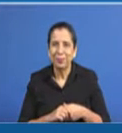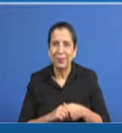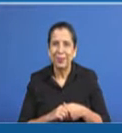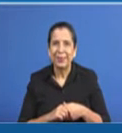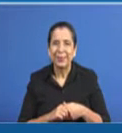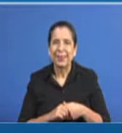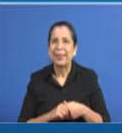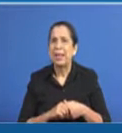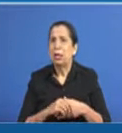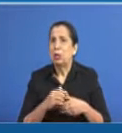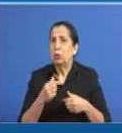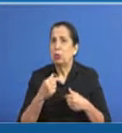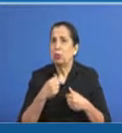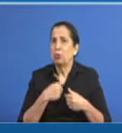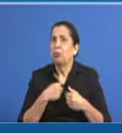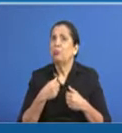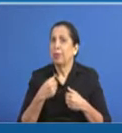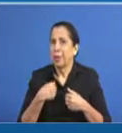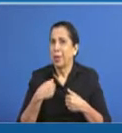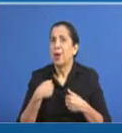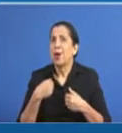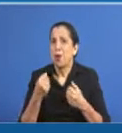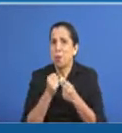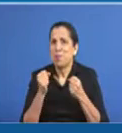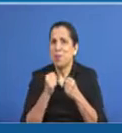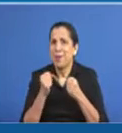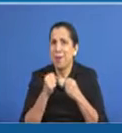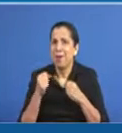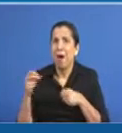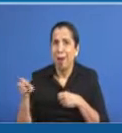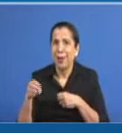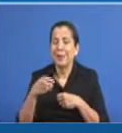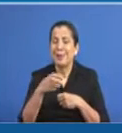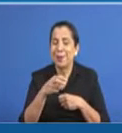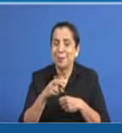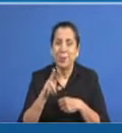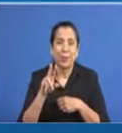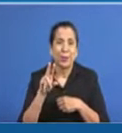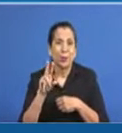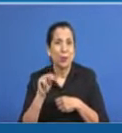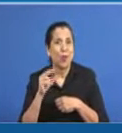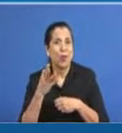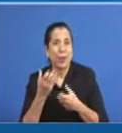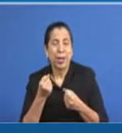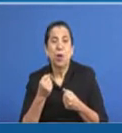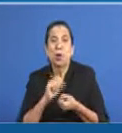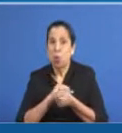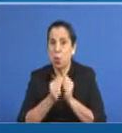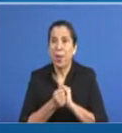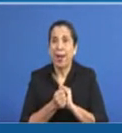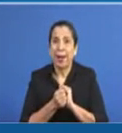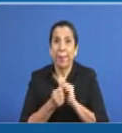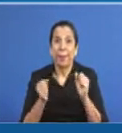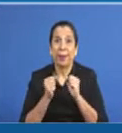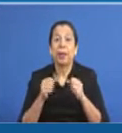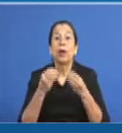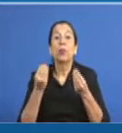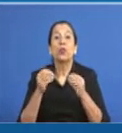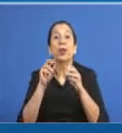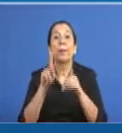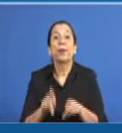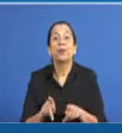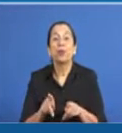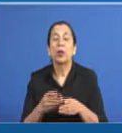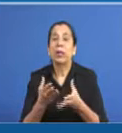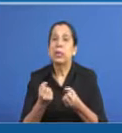las serpientes, Mario. No creo que vaya a cambiar mucho ese temor, pero bueno, quiero también, muchas personas están interesadas en contribuir